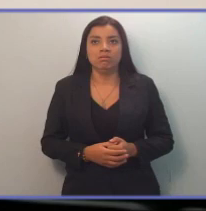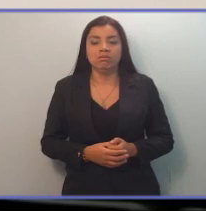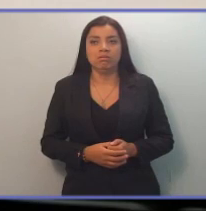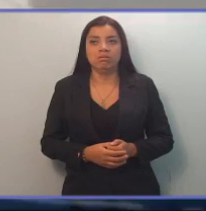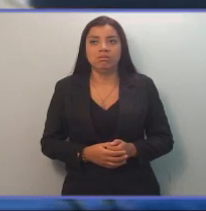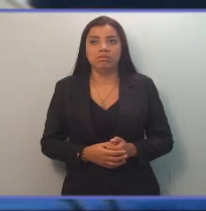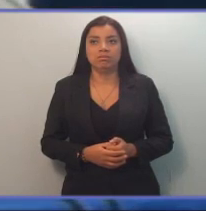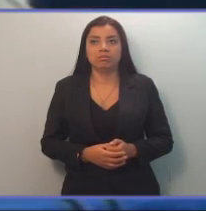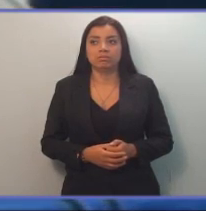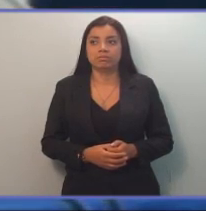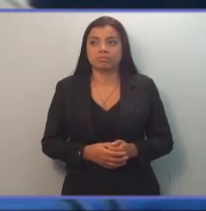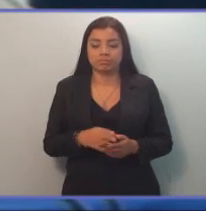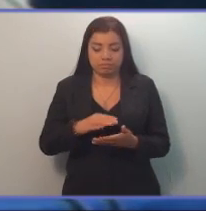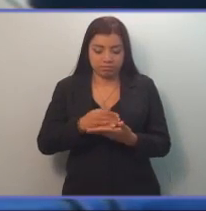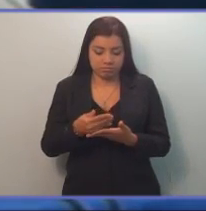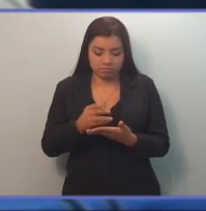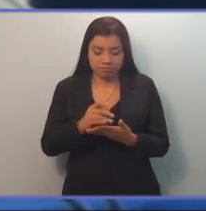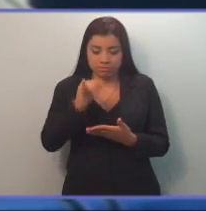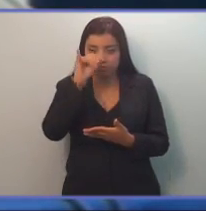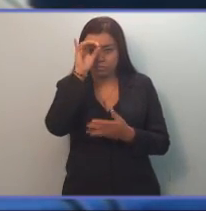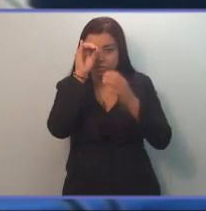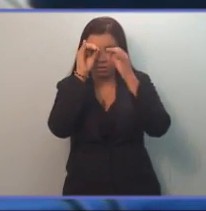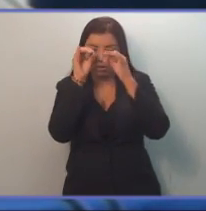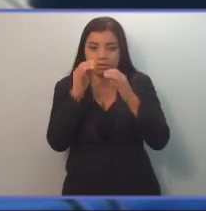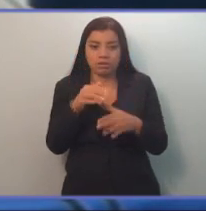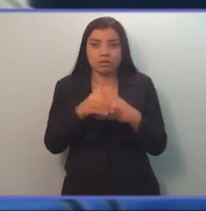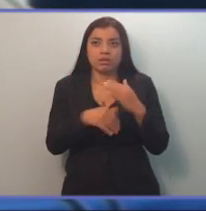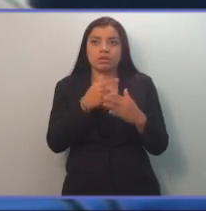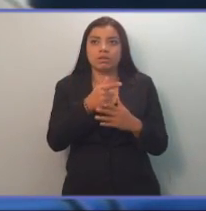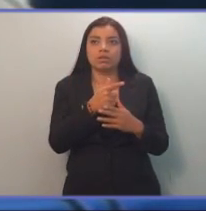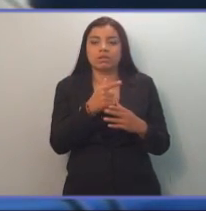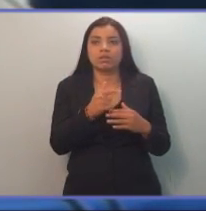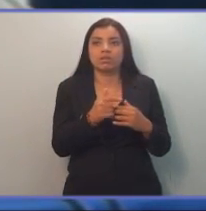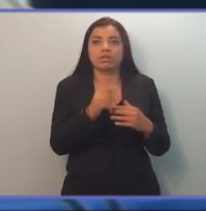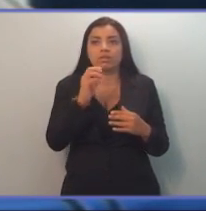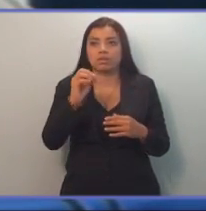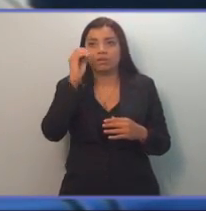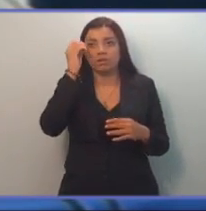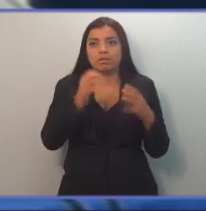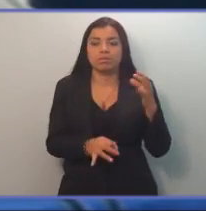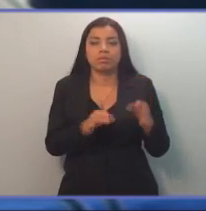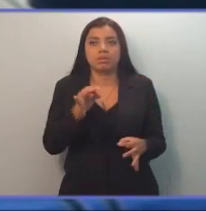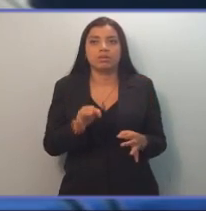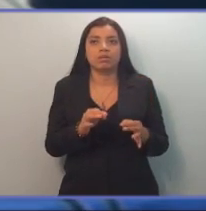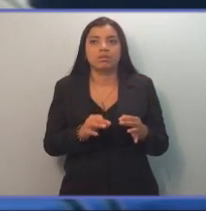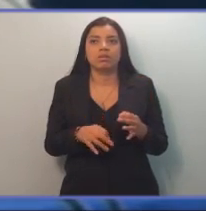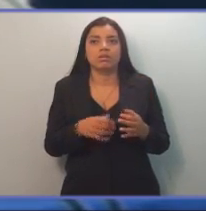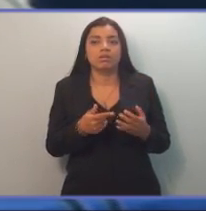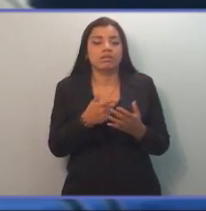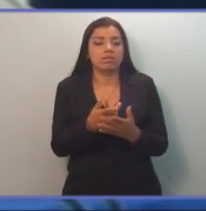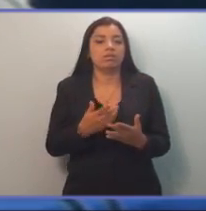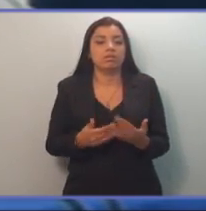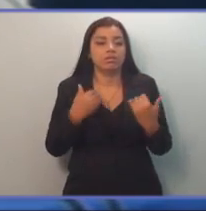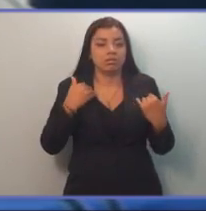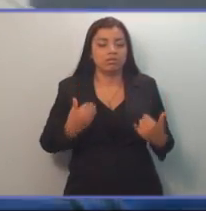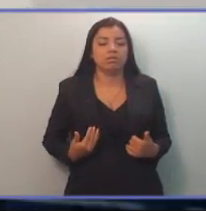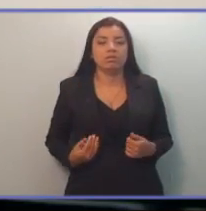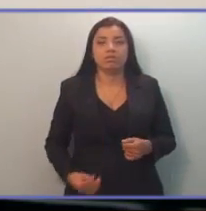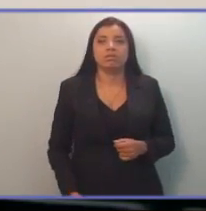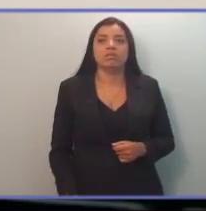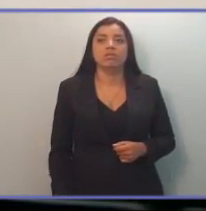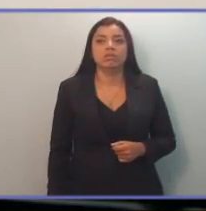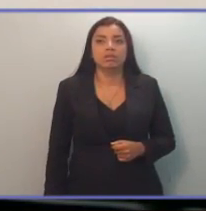La ILUCA le pregunta su opinión jurídica sobre el principio de no regresión de los derechos humanos.